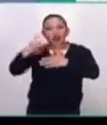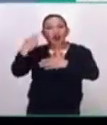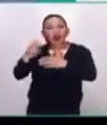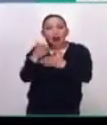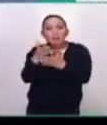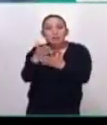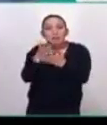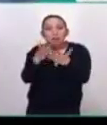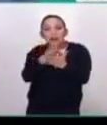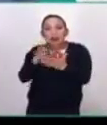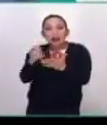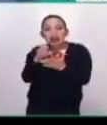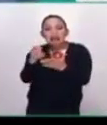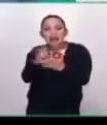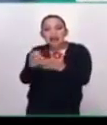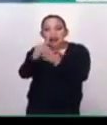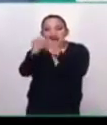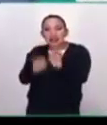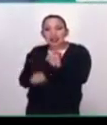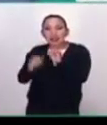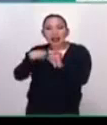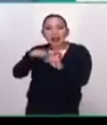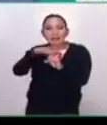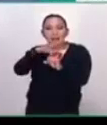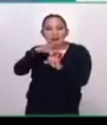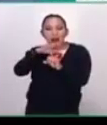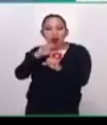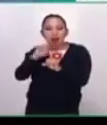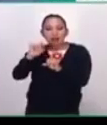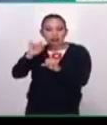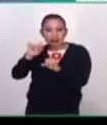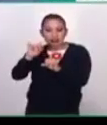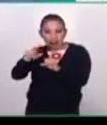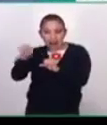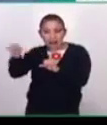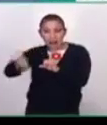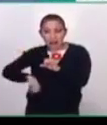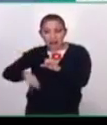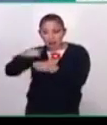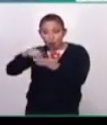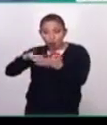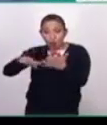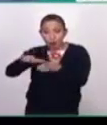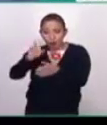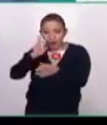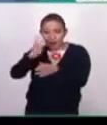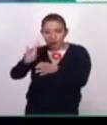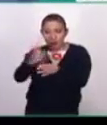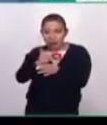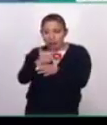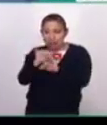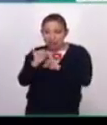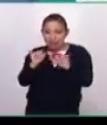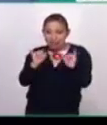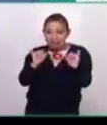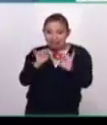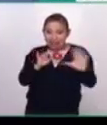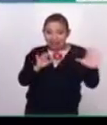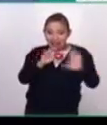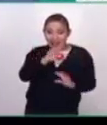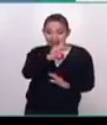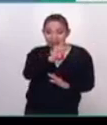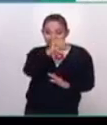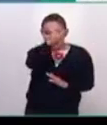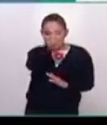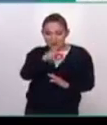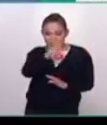la parte este de la Sierra Madre Occidental. Es una zona interesante porque, como vemos al lado izquierdo, o sea, hacia la costa del